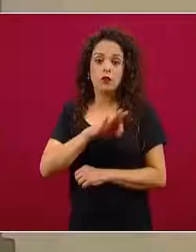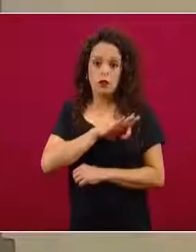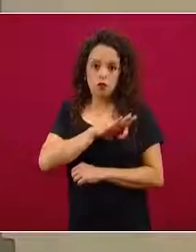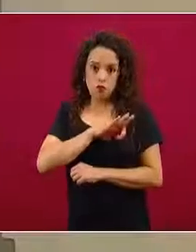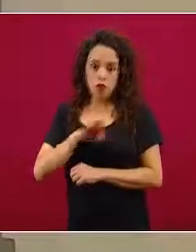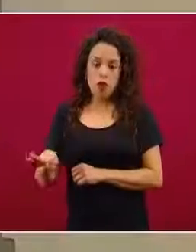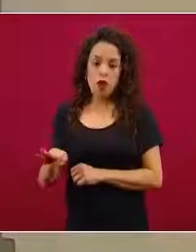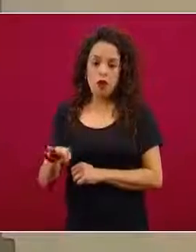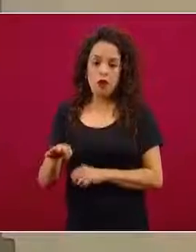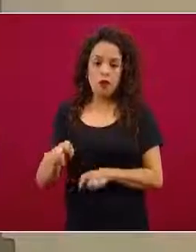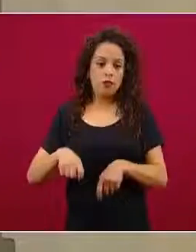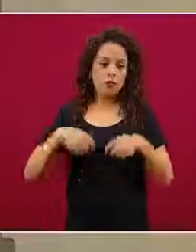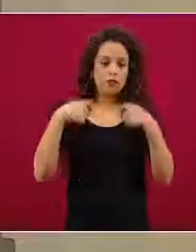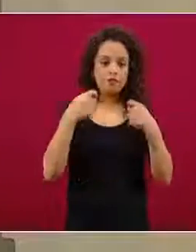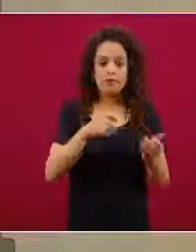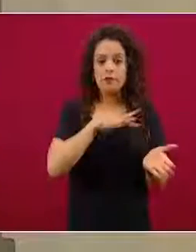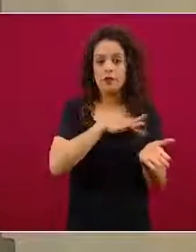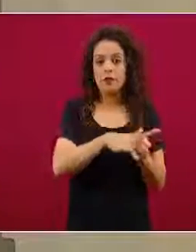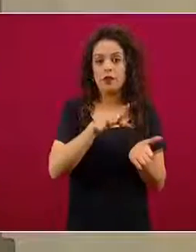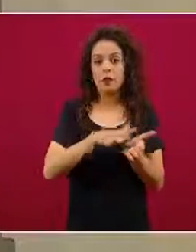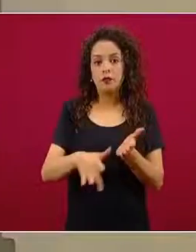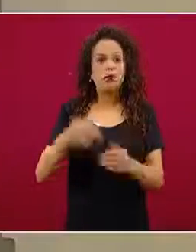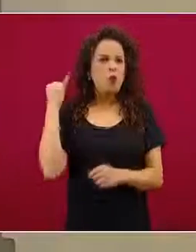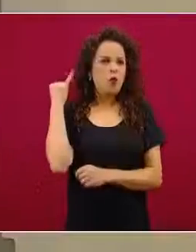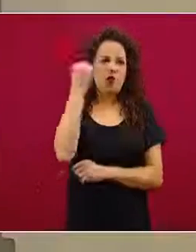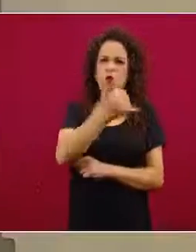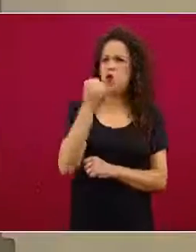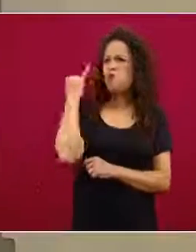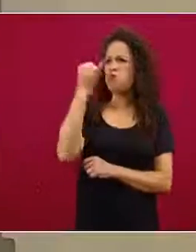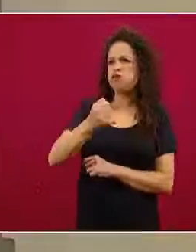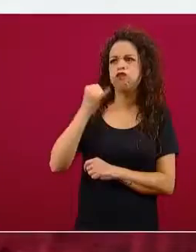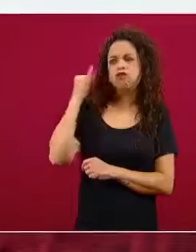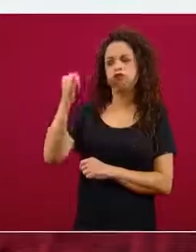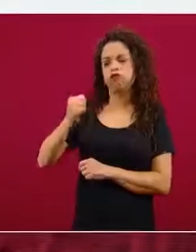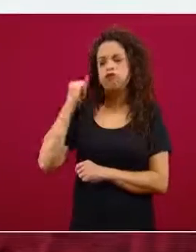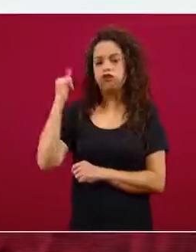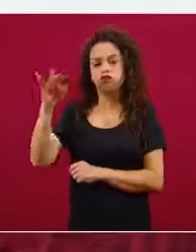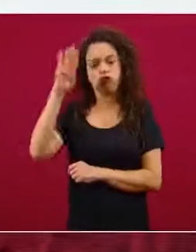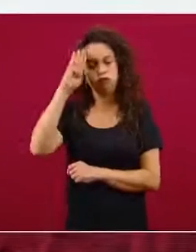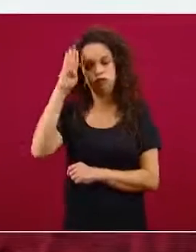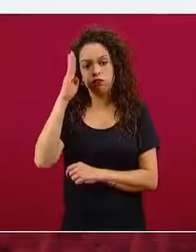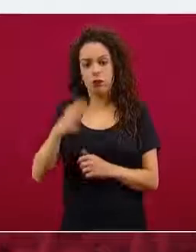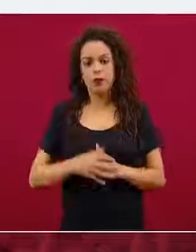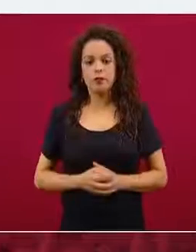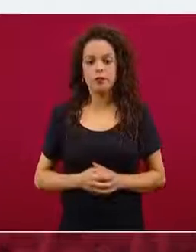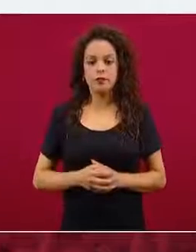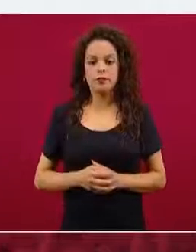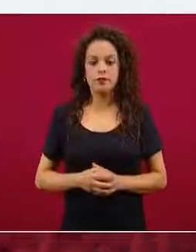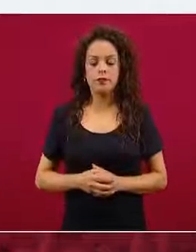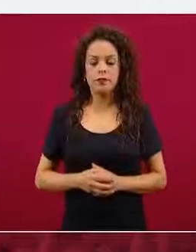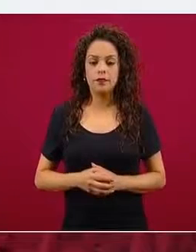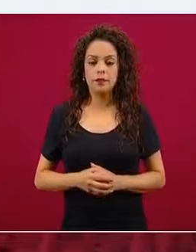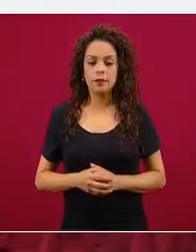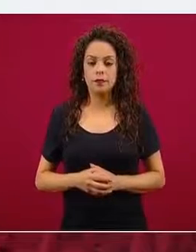donde prácticamente nadie más puede acceder. Adelante, por favor.